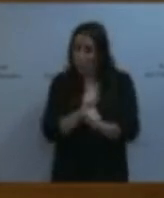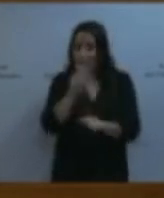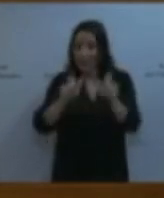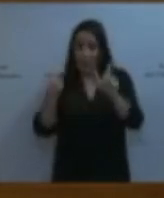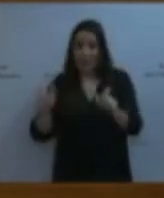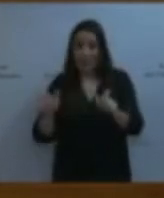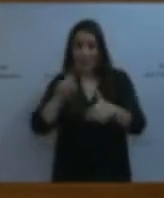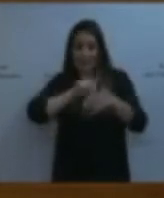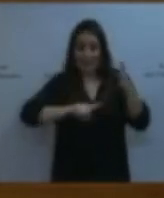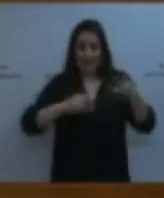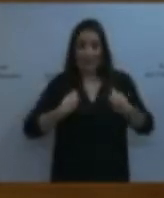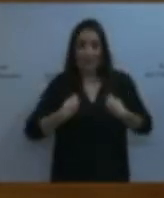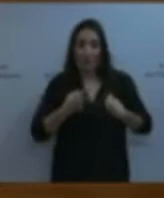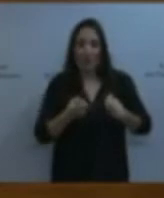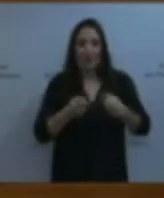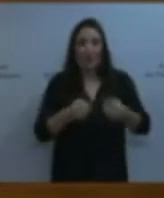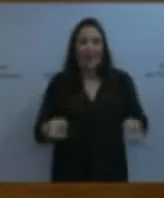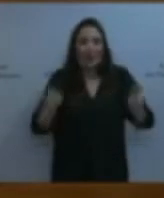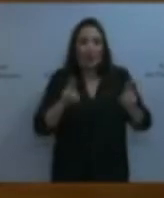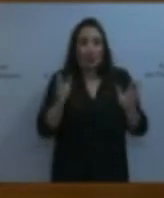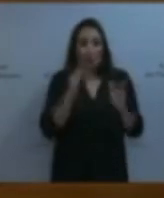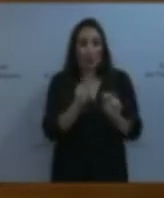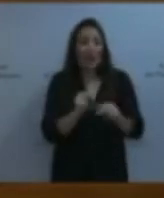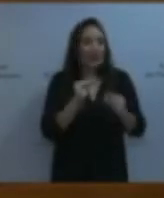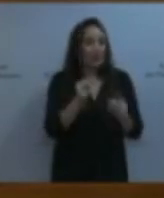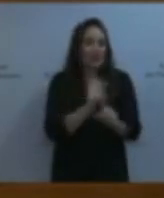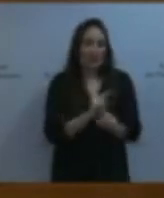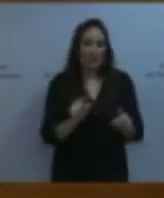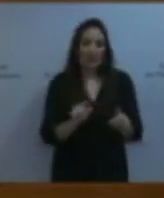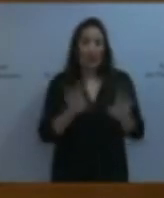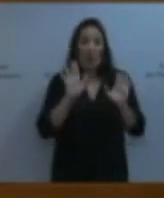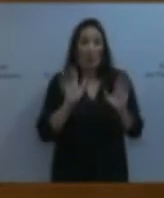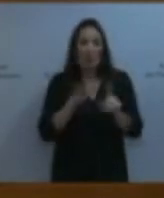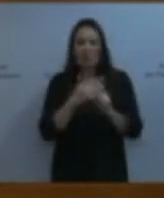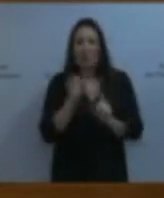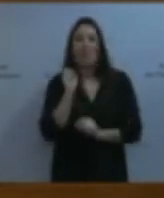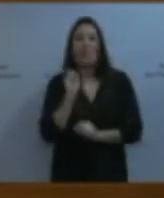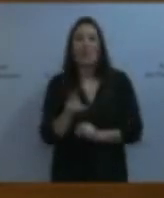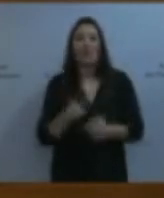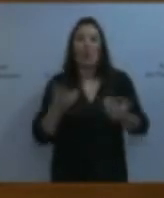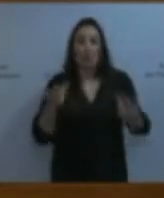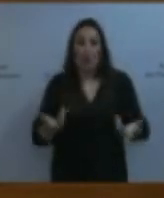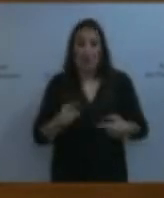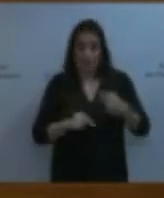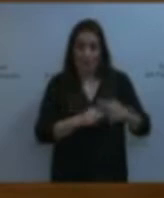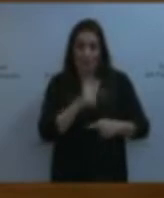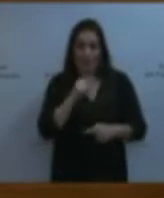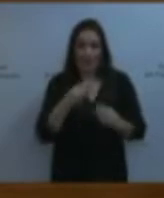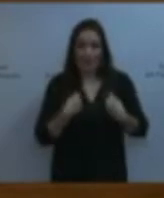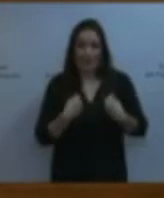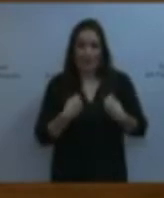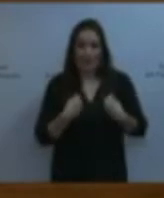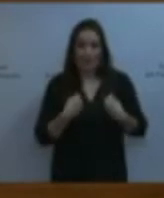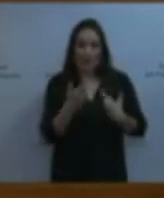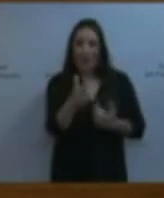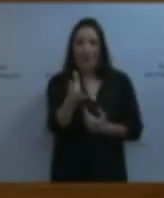ni reparación ni tan siquiera respuesta. Pero la peor de las averías que sufren estas familias es la fractura de un